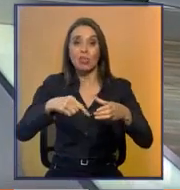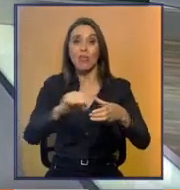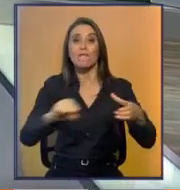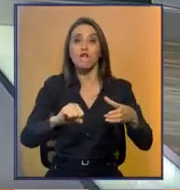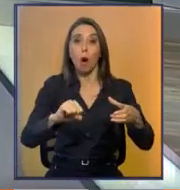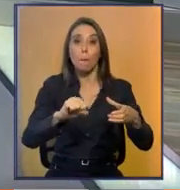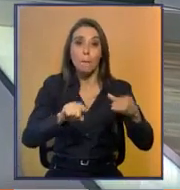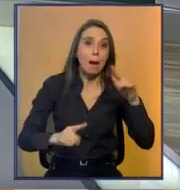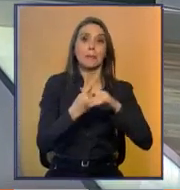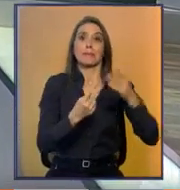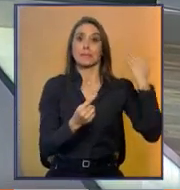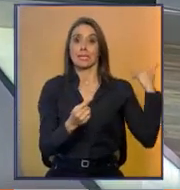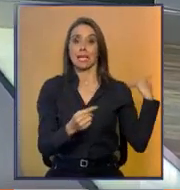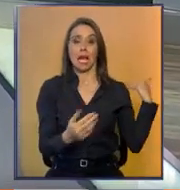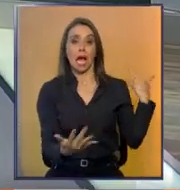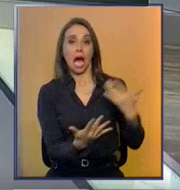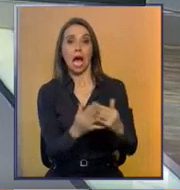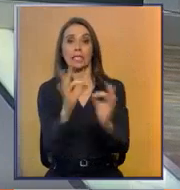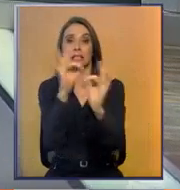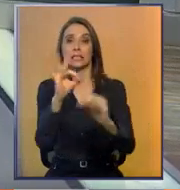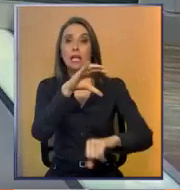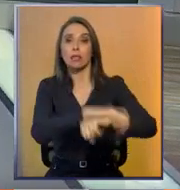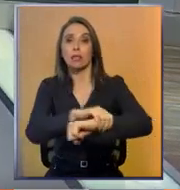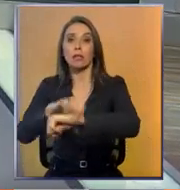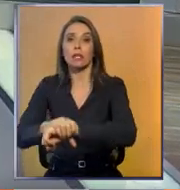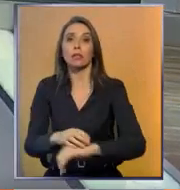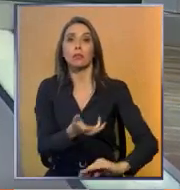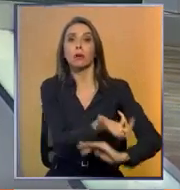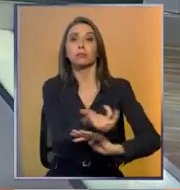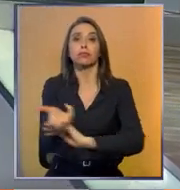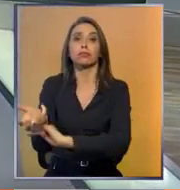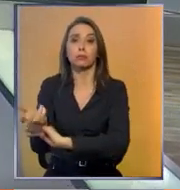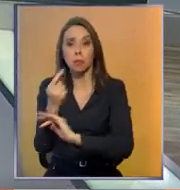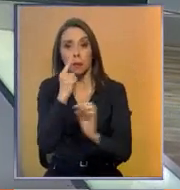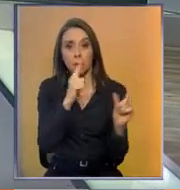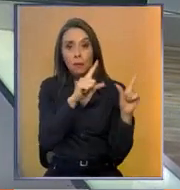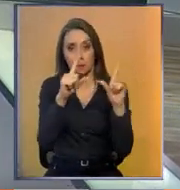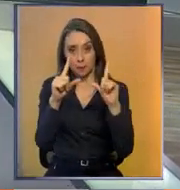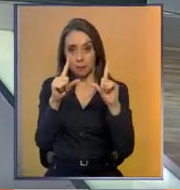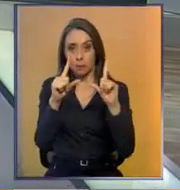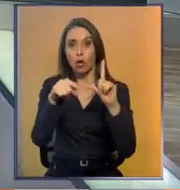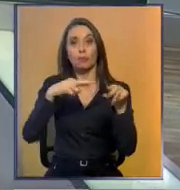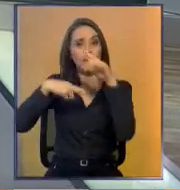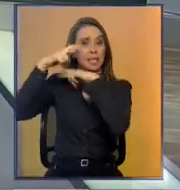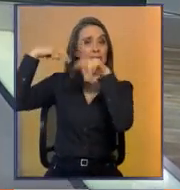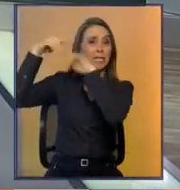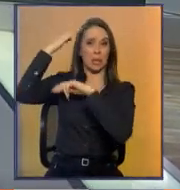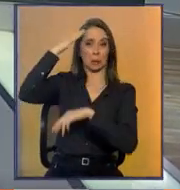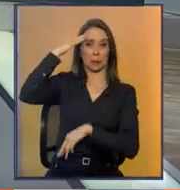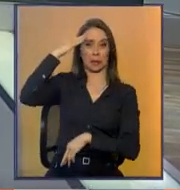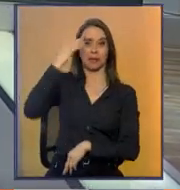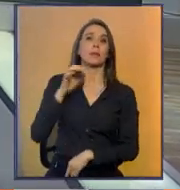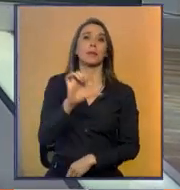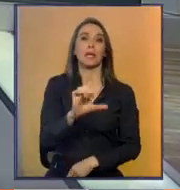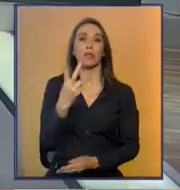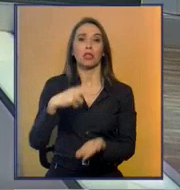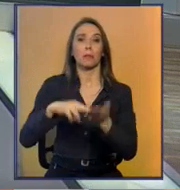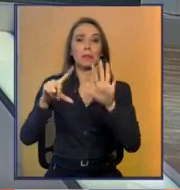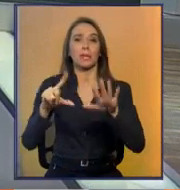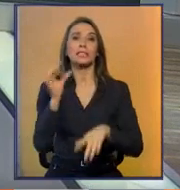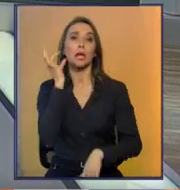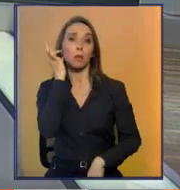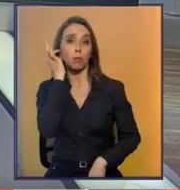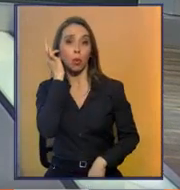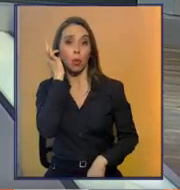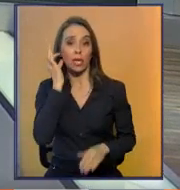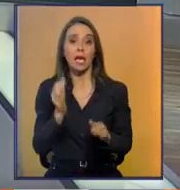esa fecha no hay detenidos por estos atentados. Veamos, hagamos algo de memoria. En enero del 2017, una mujer